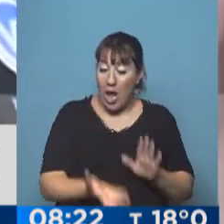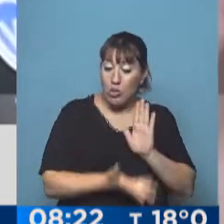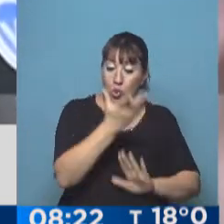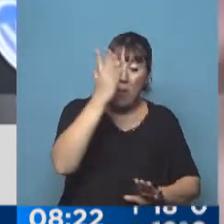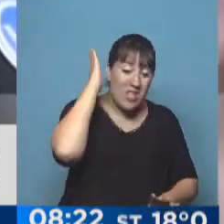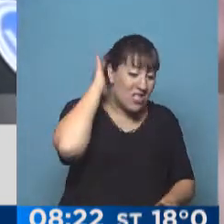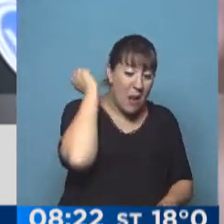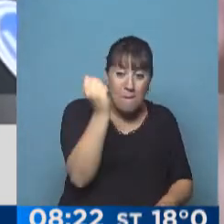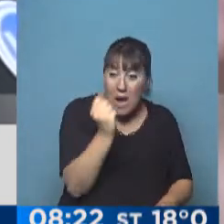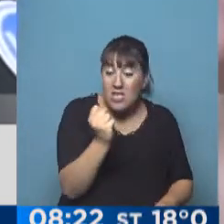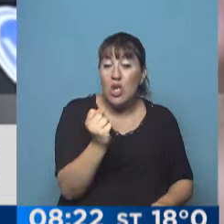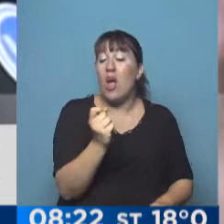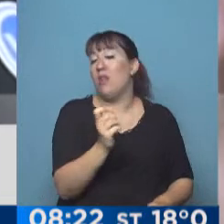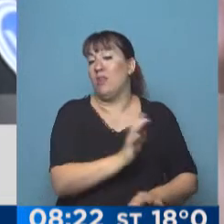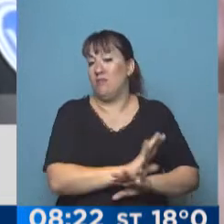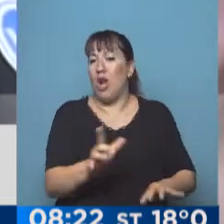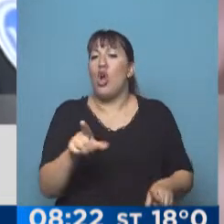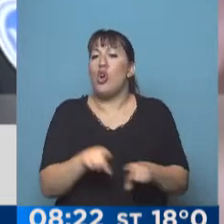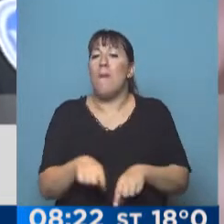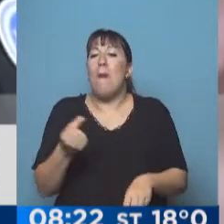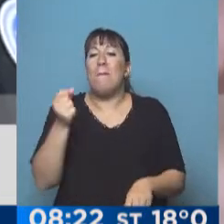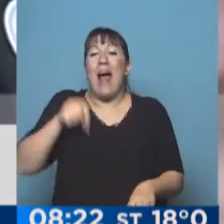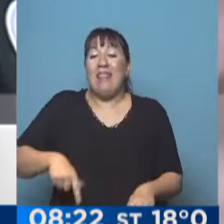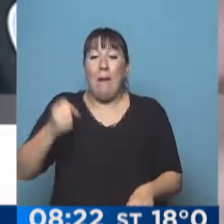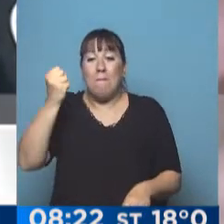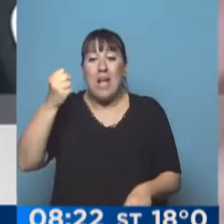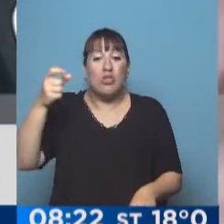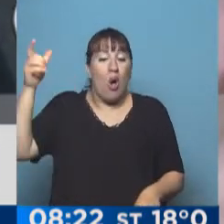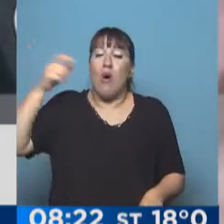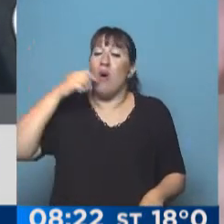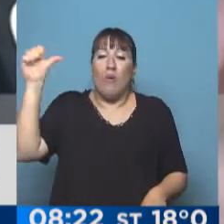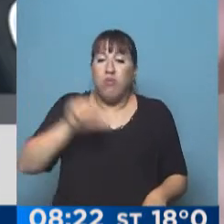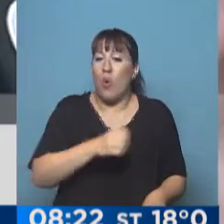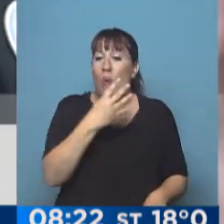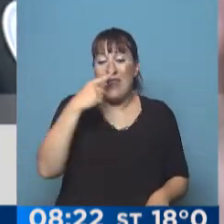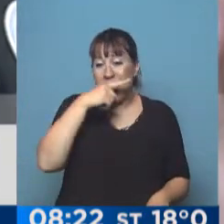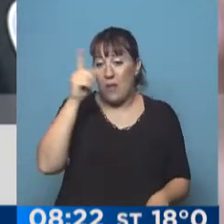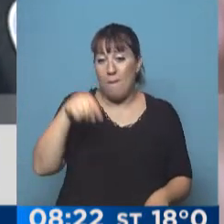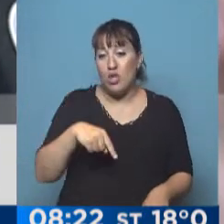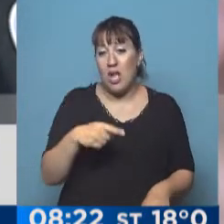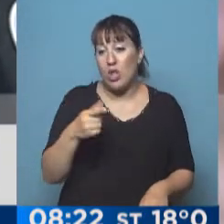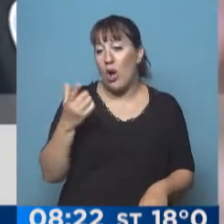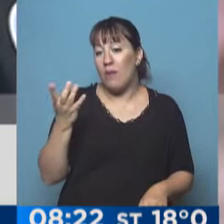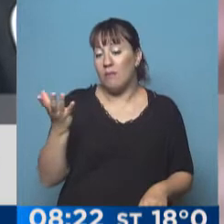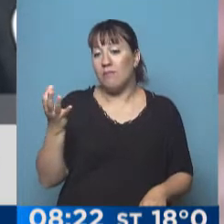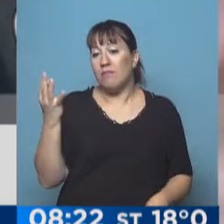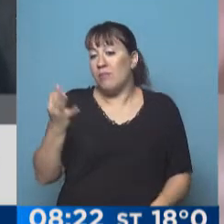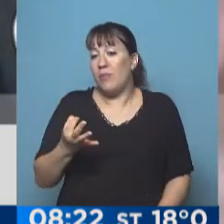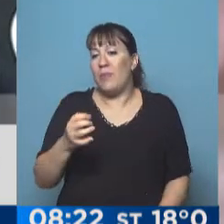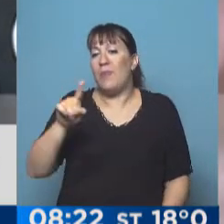al dólar es una devaluación de 67% eso va a producir mínimo un impacto de